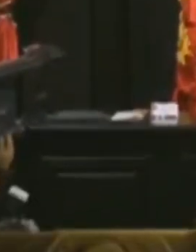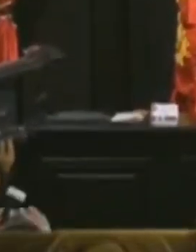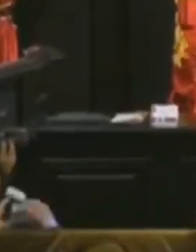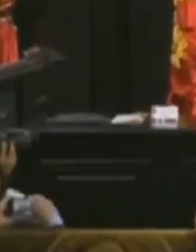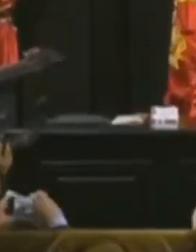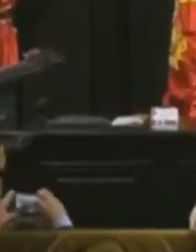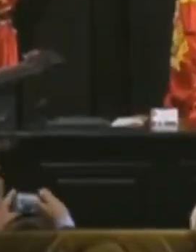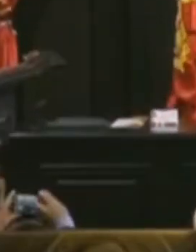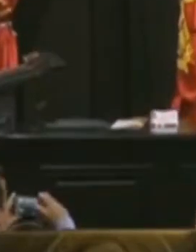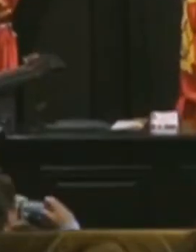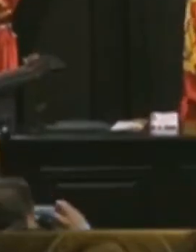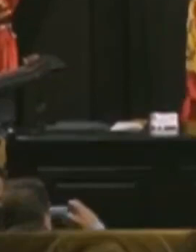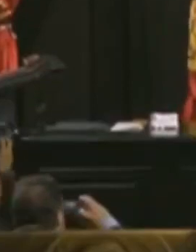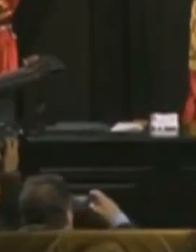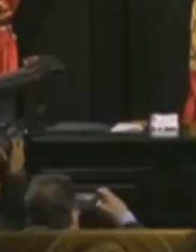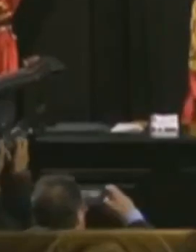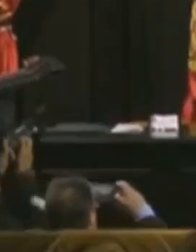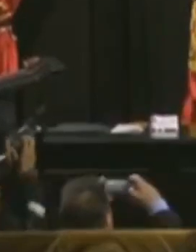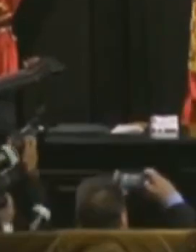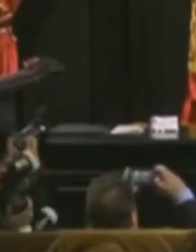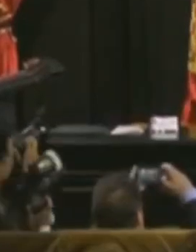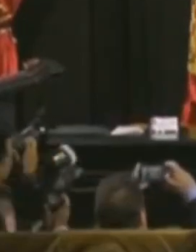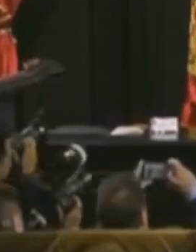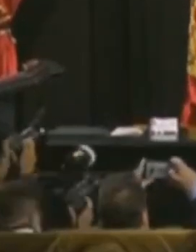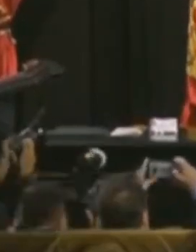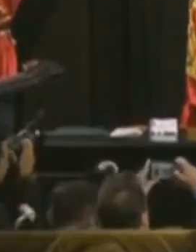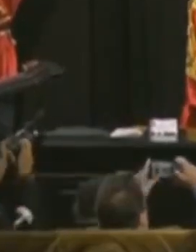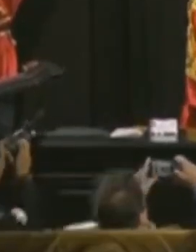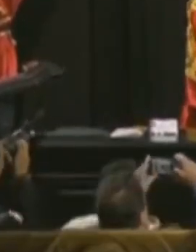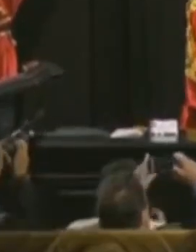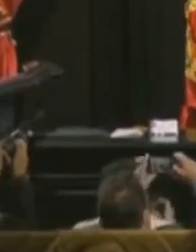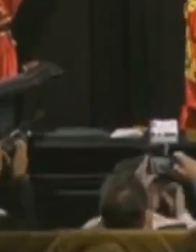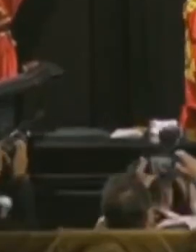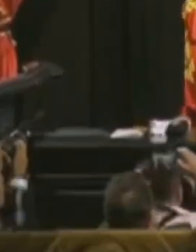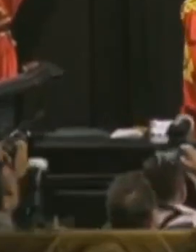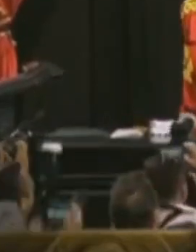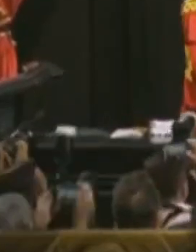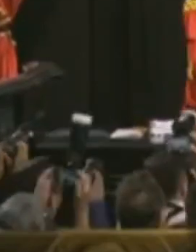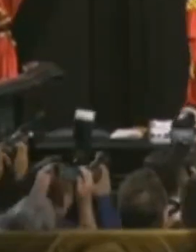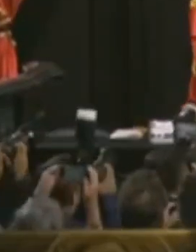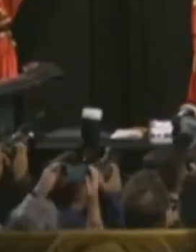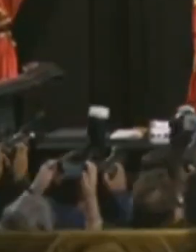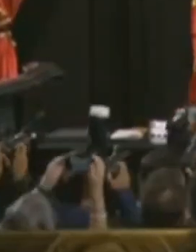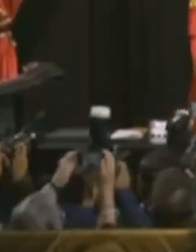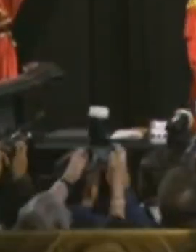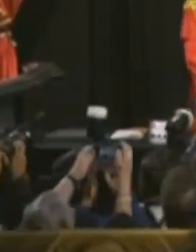y periodista Elena Poniatowska Amor.